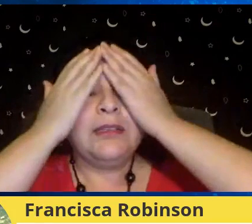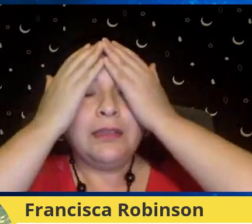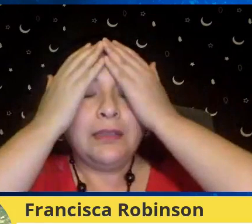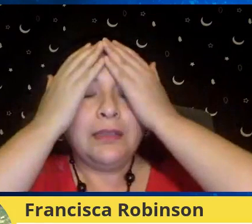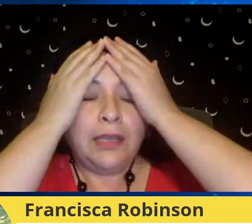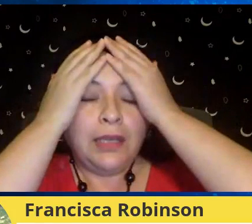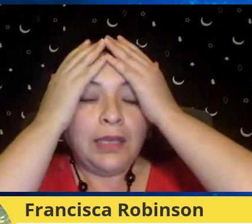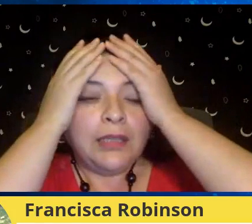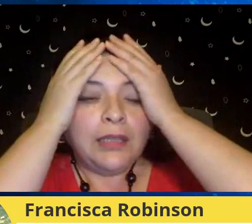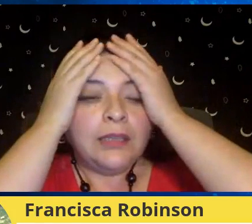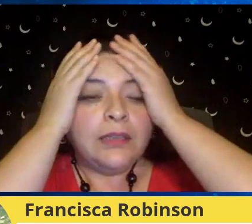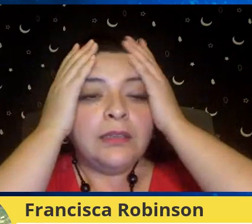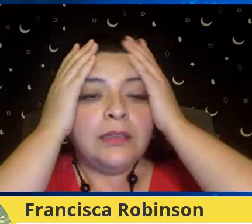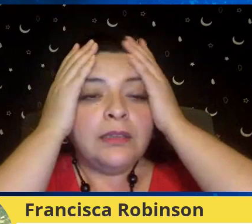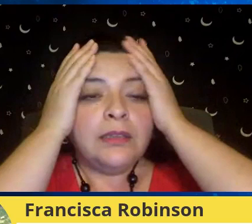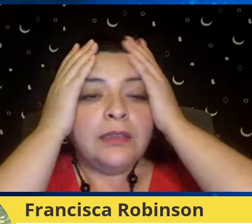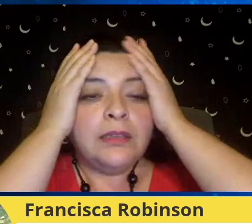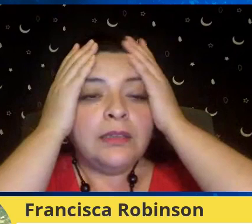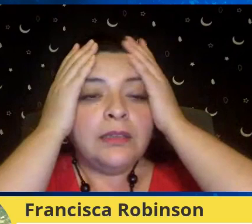es